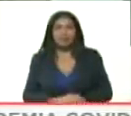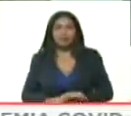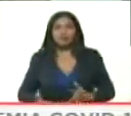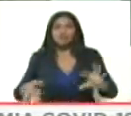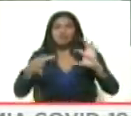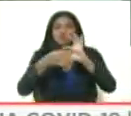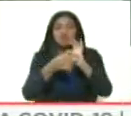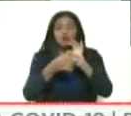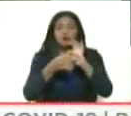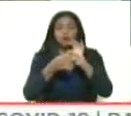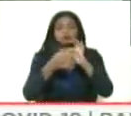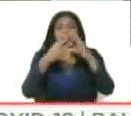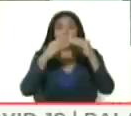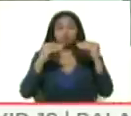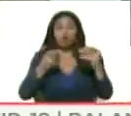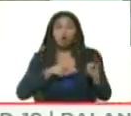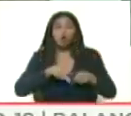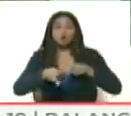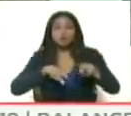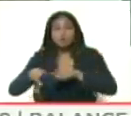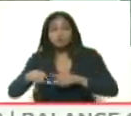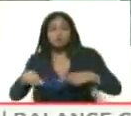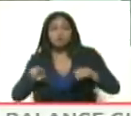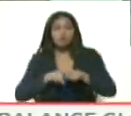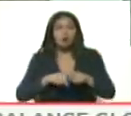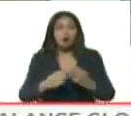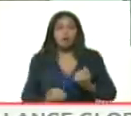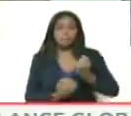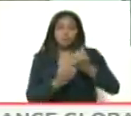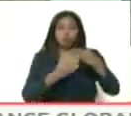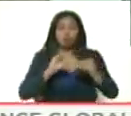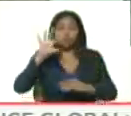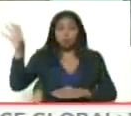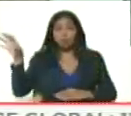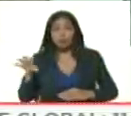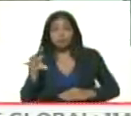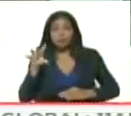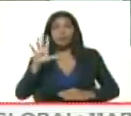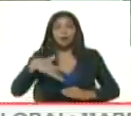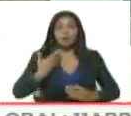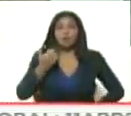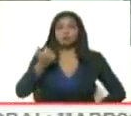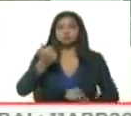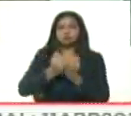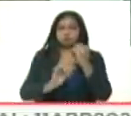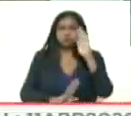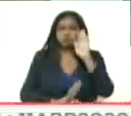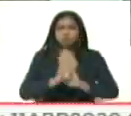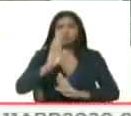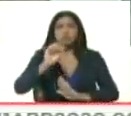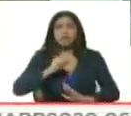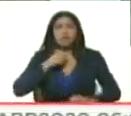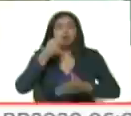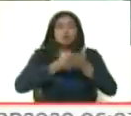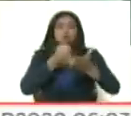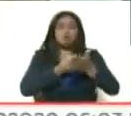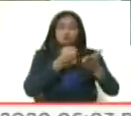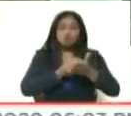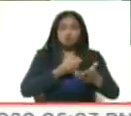unión, coordinación y cooperación para salir adelante en la batalla